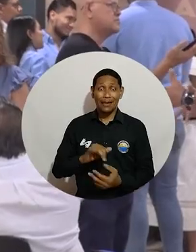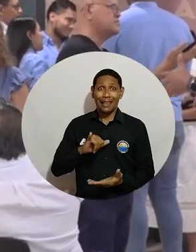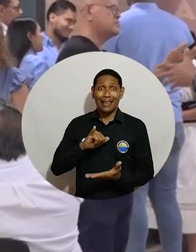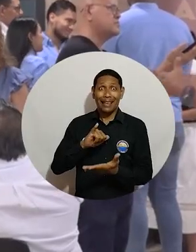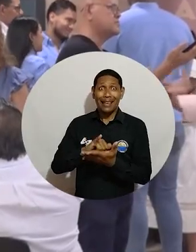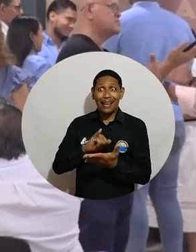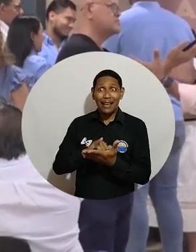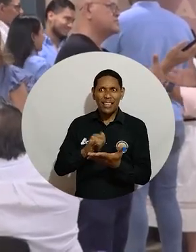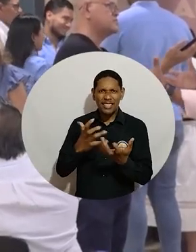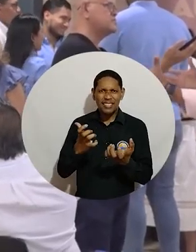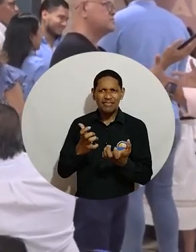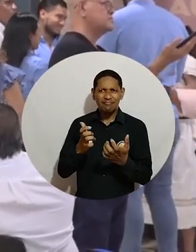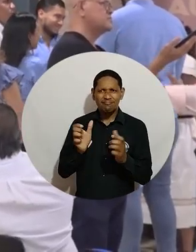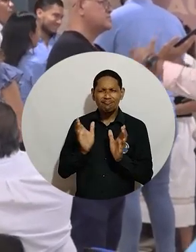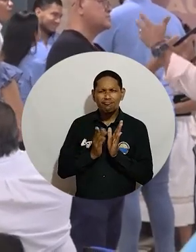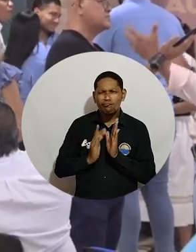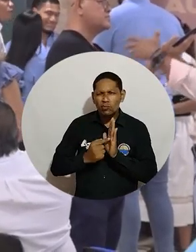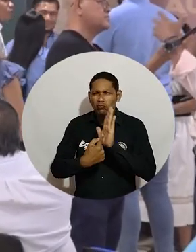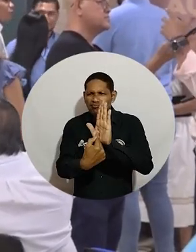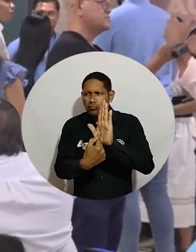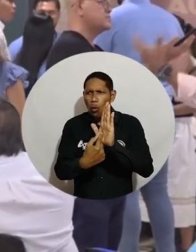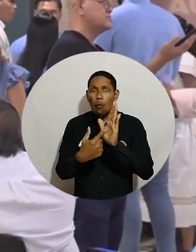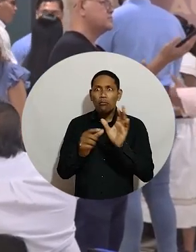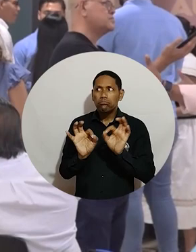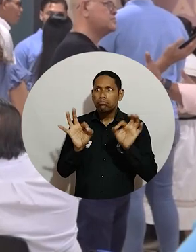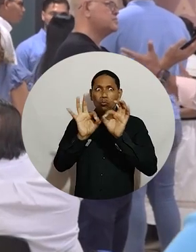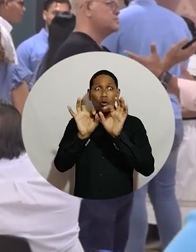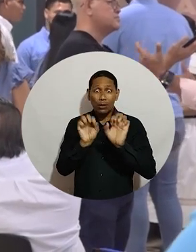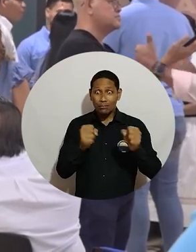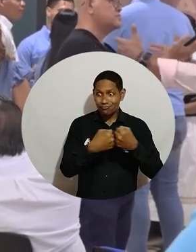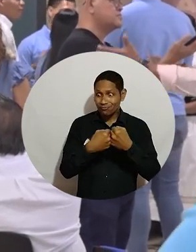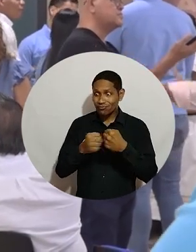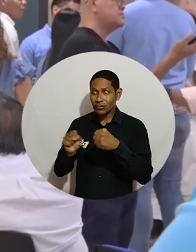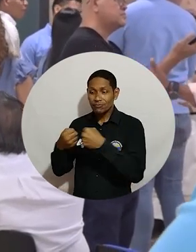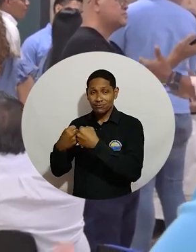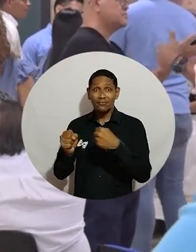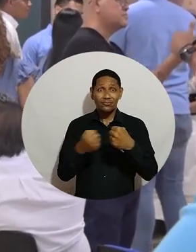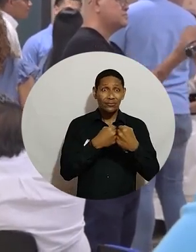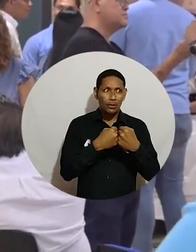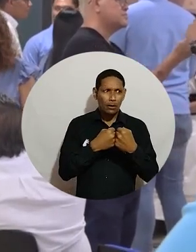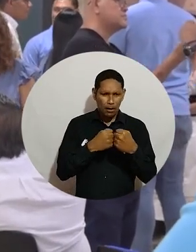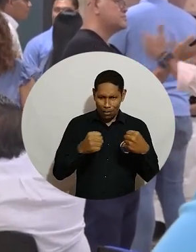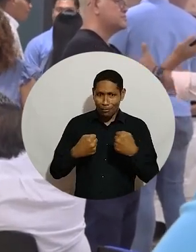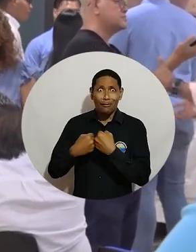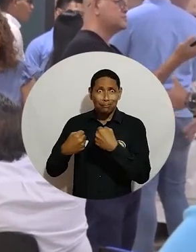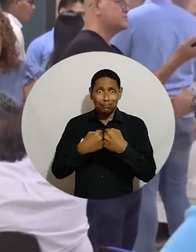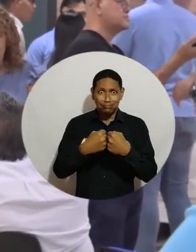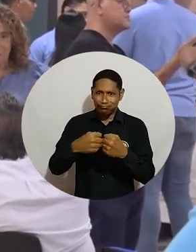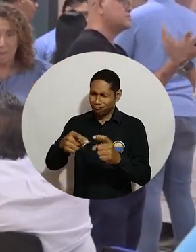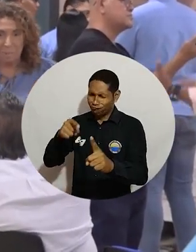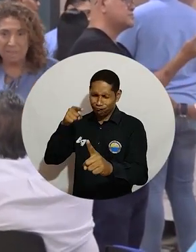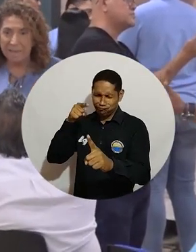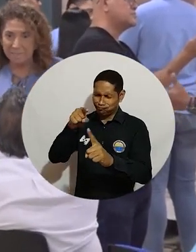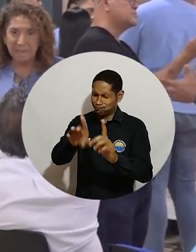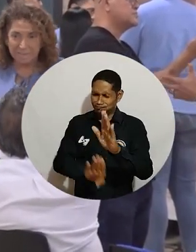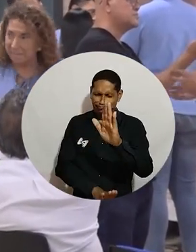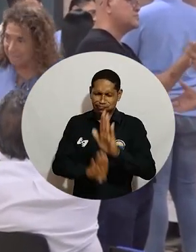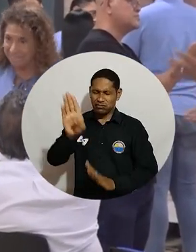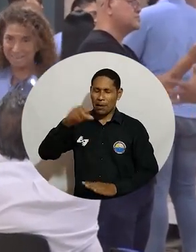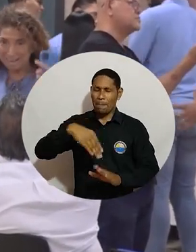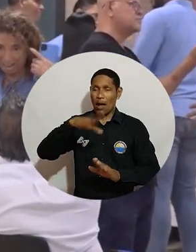que queremos es exactamente buscar y mostrar un camino de alianzas y mostrarle también a la ciudad que con alianzas podemos llegar más